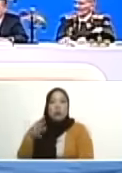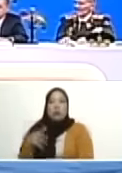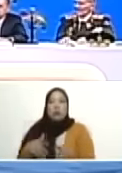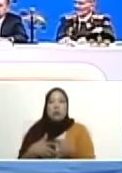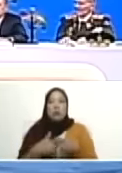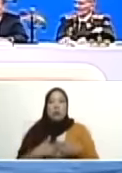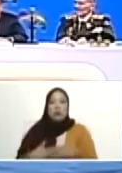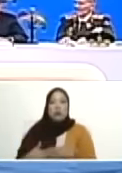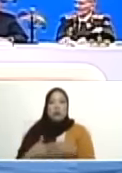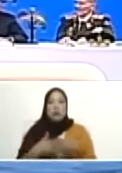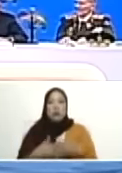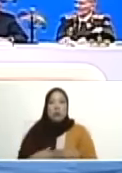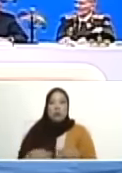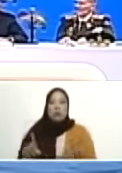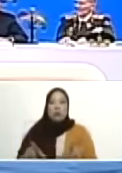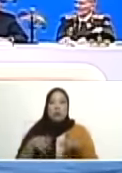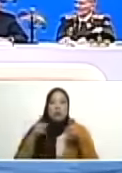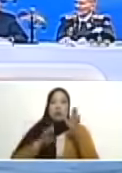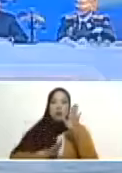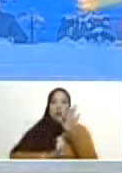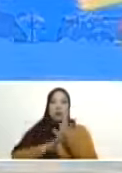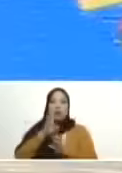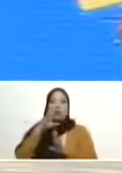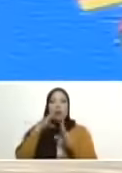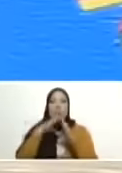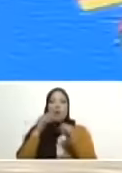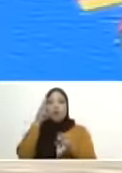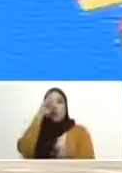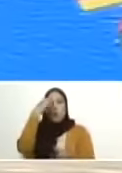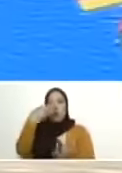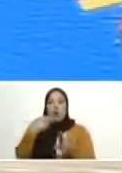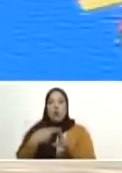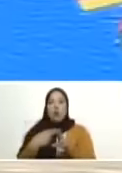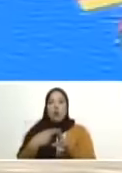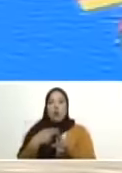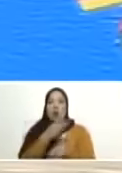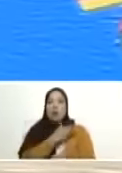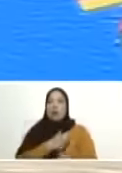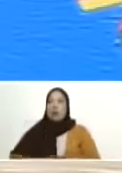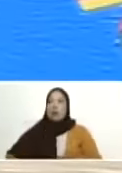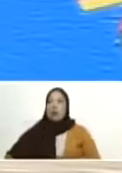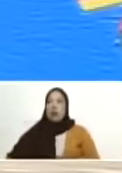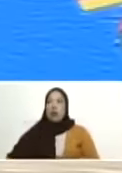estadounidense llega a Puerto de La Guaira y sube y es recibido con honores en el Palacio Presidencial.